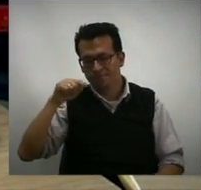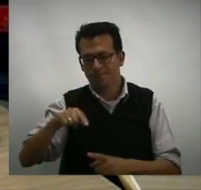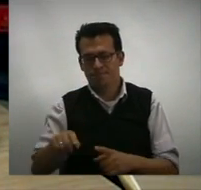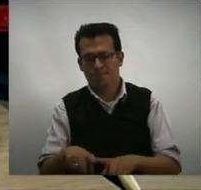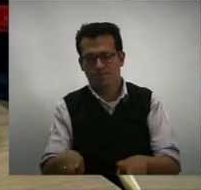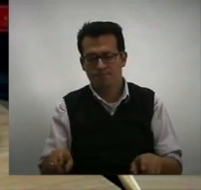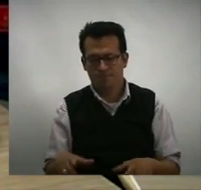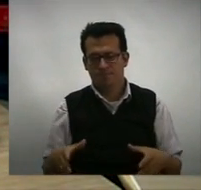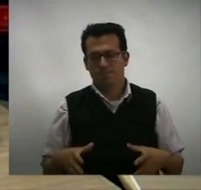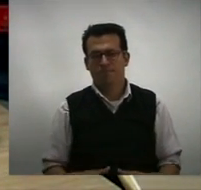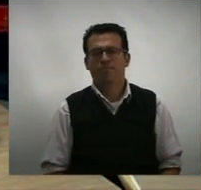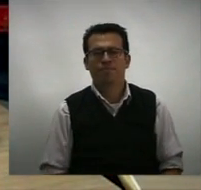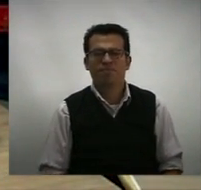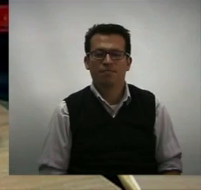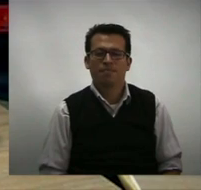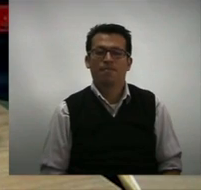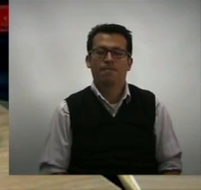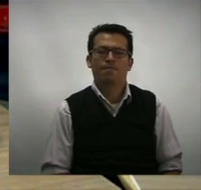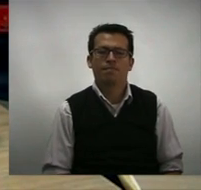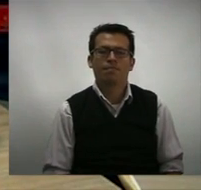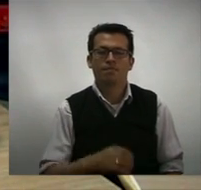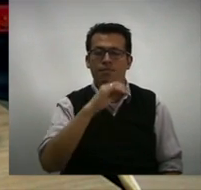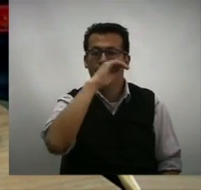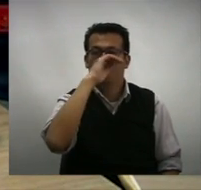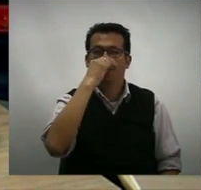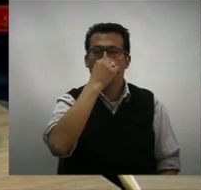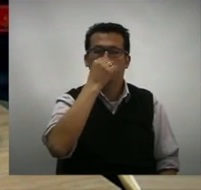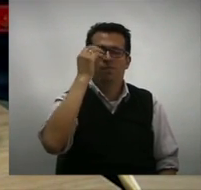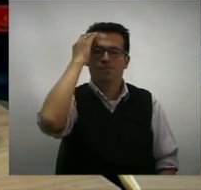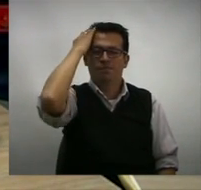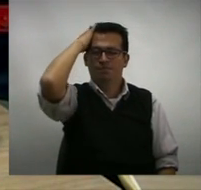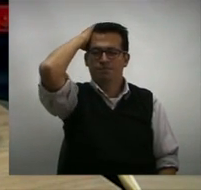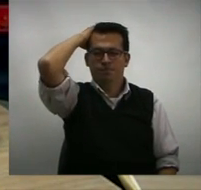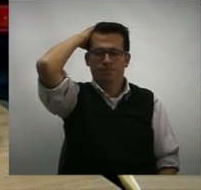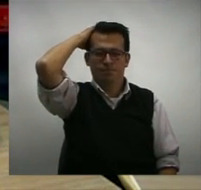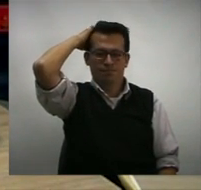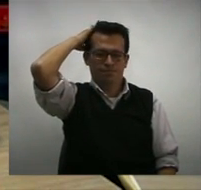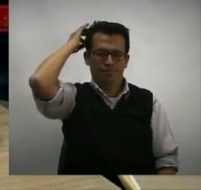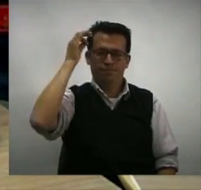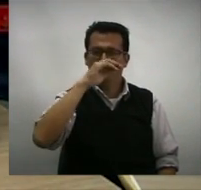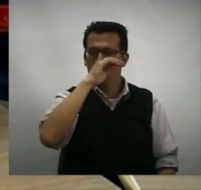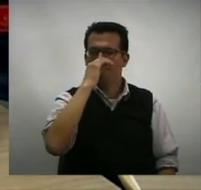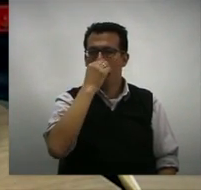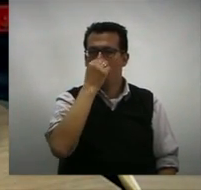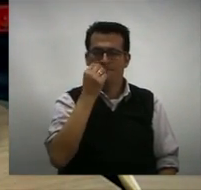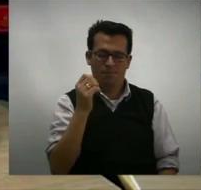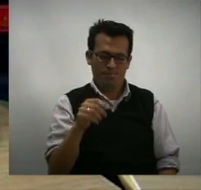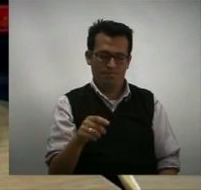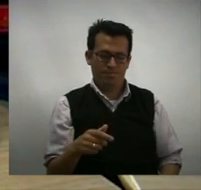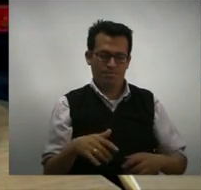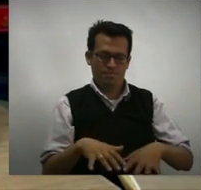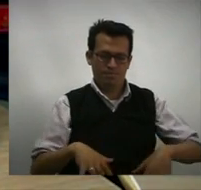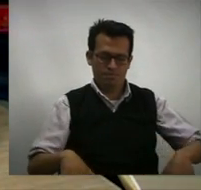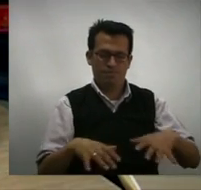y la voluntad, Foucault y Deleuze. Desde el principio se intenta conducir variantes al gesto, disfrazándolo para